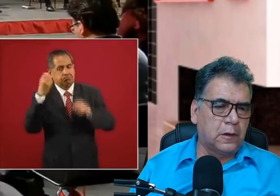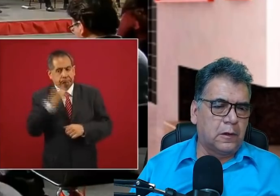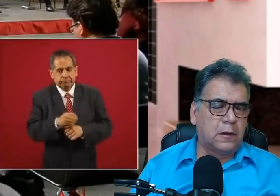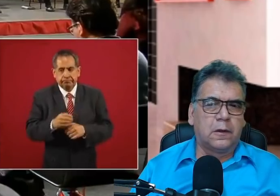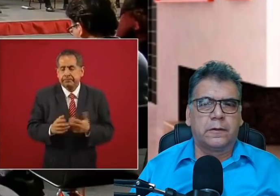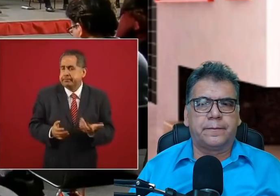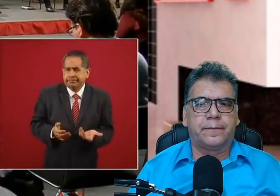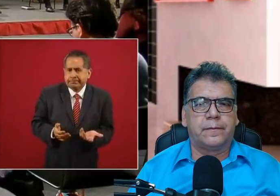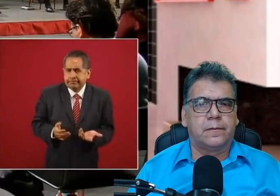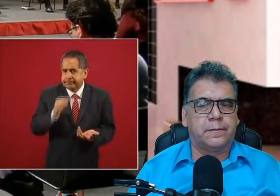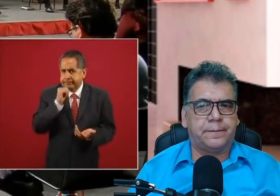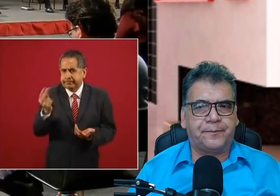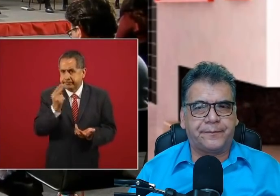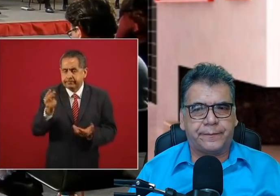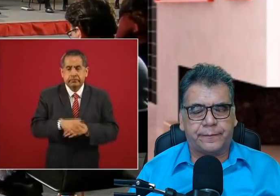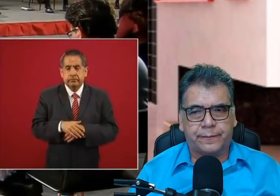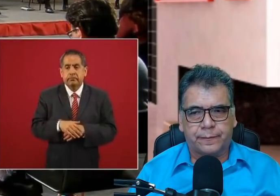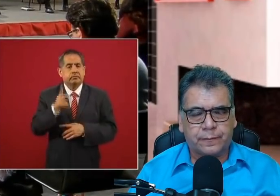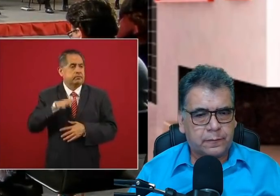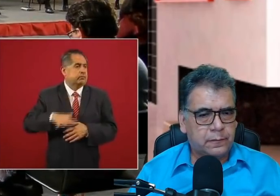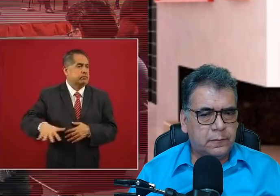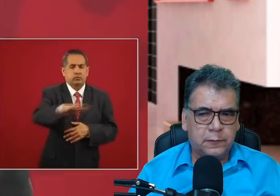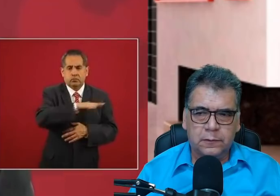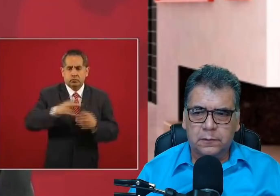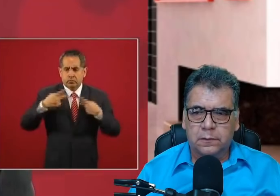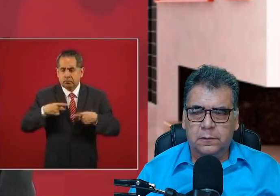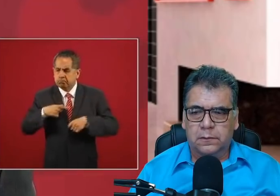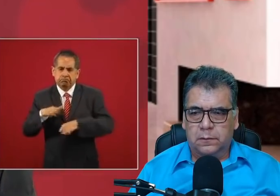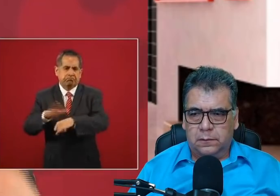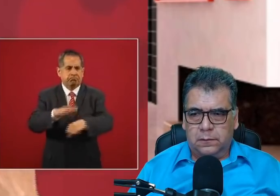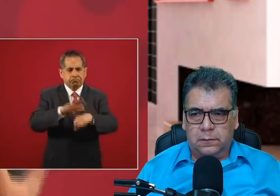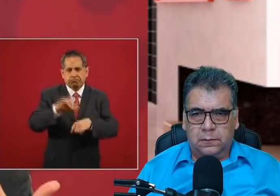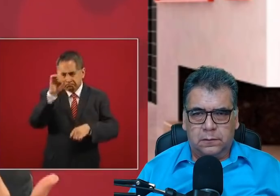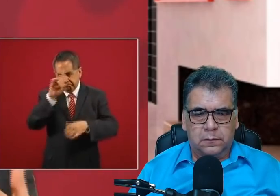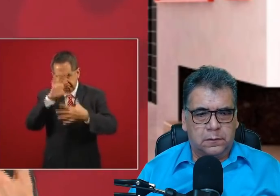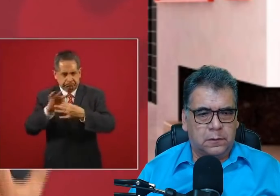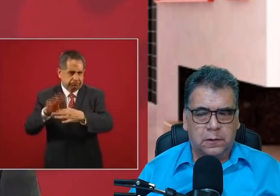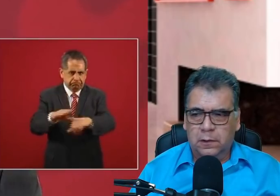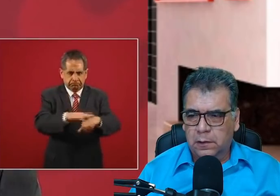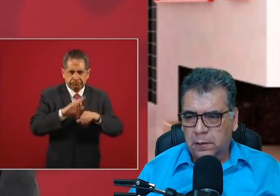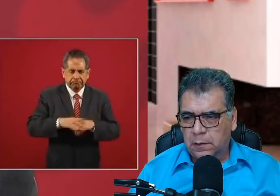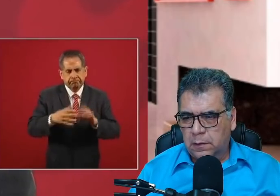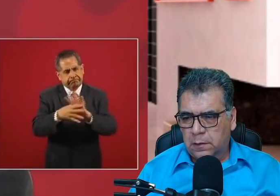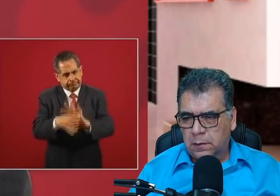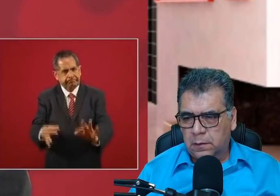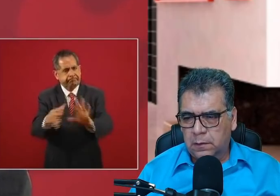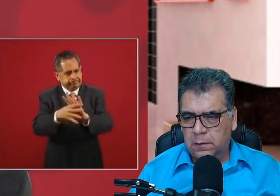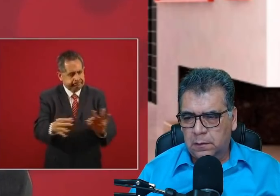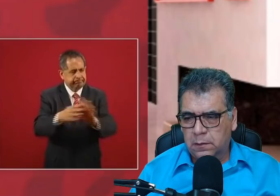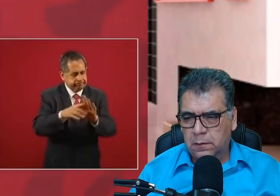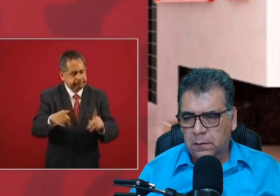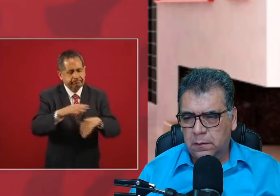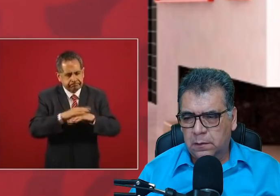las personas, con el conjunto de la sociedad, sí podemos utilizar la persuasión, el